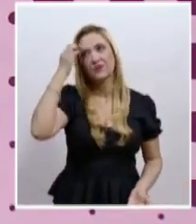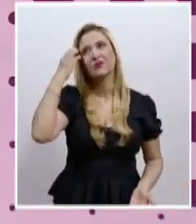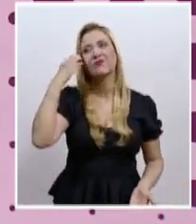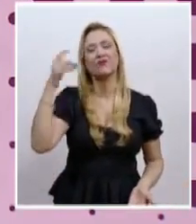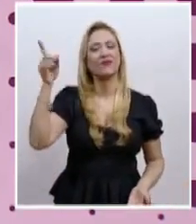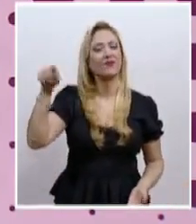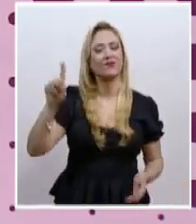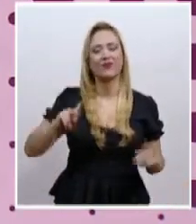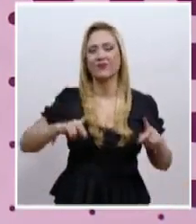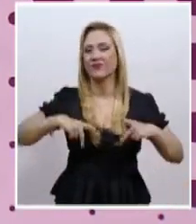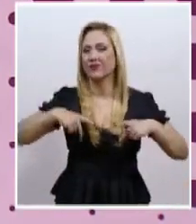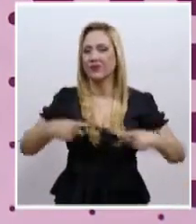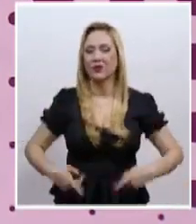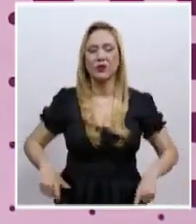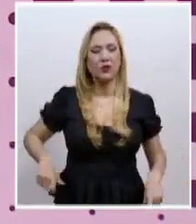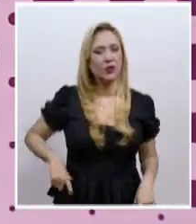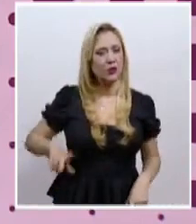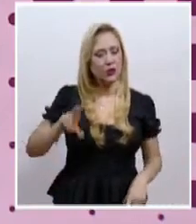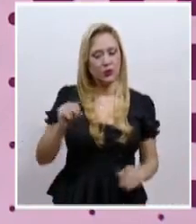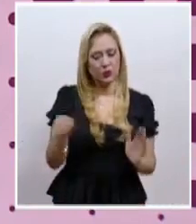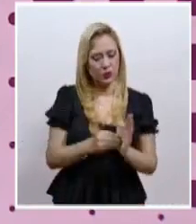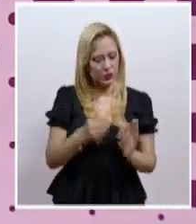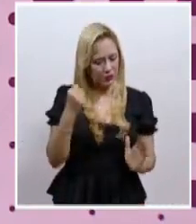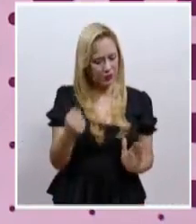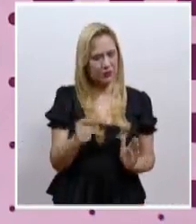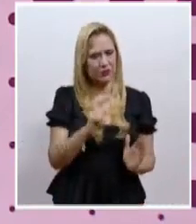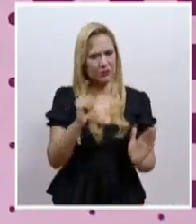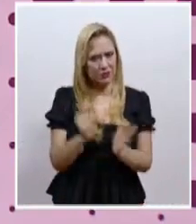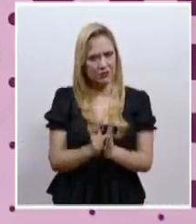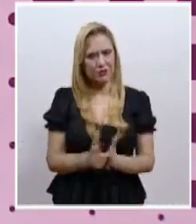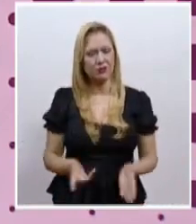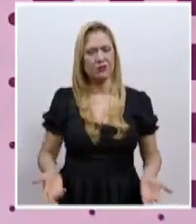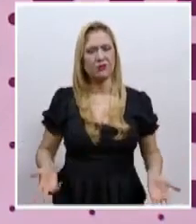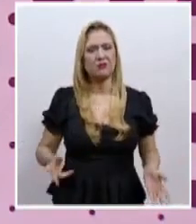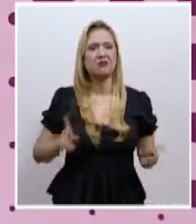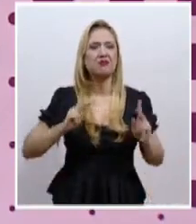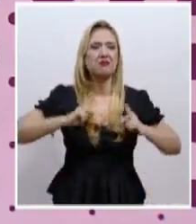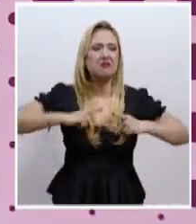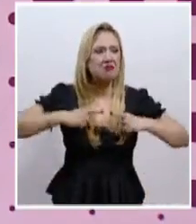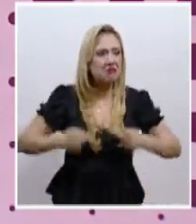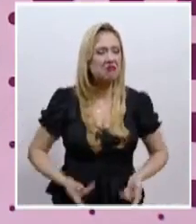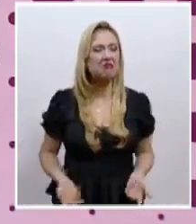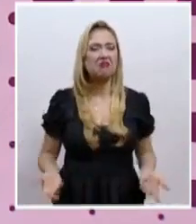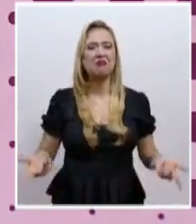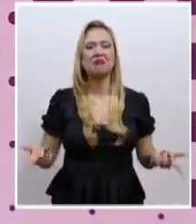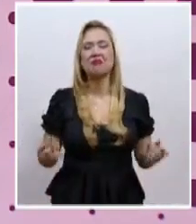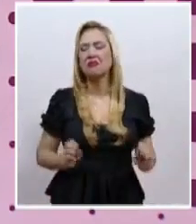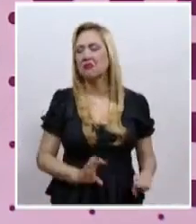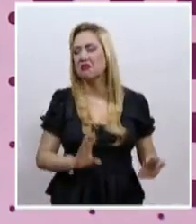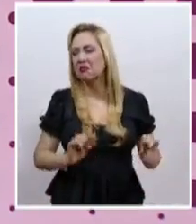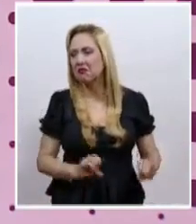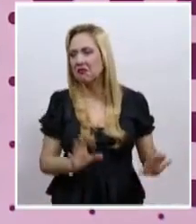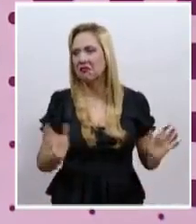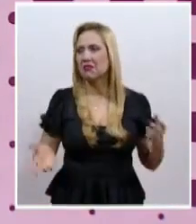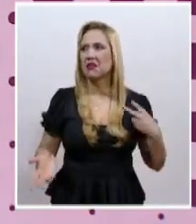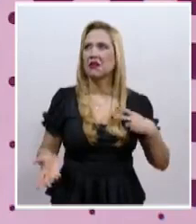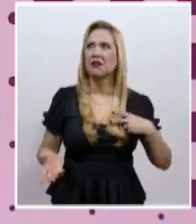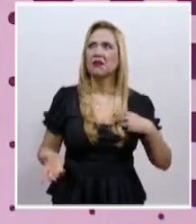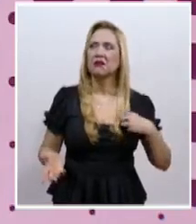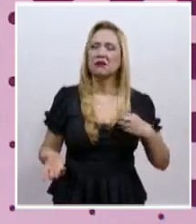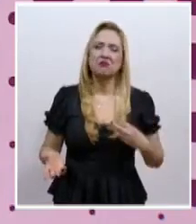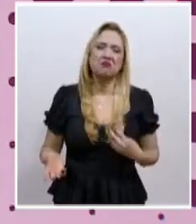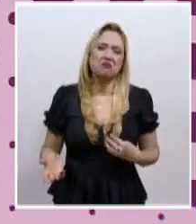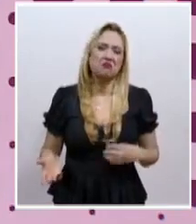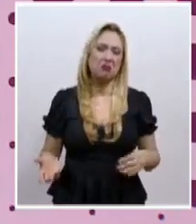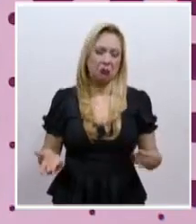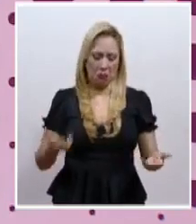en la aplicación de la ley, ¿no? Un Estado de Derecho débil tiene que ver mucho con la posibilidad de incumplir